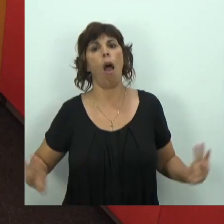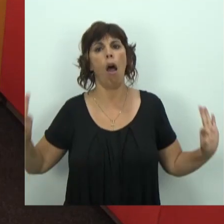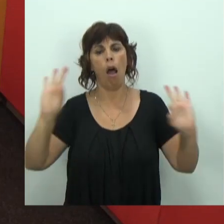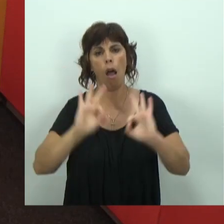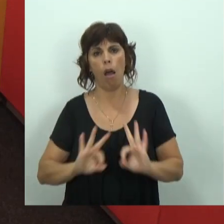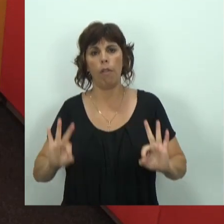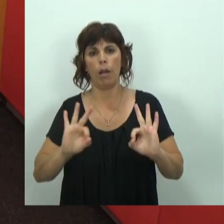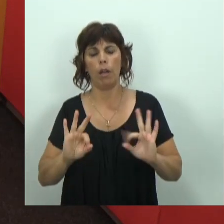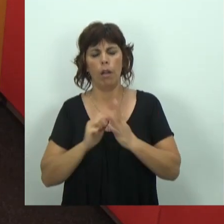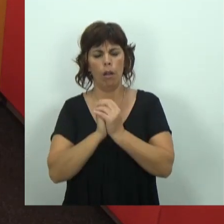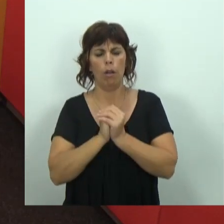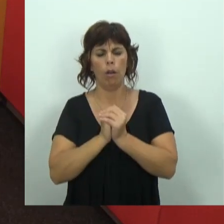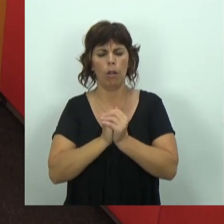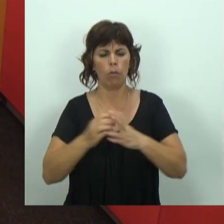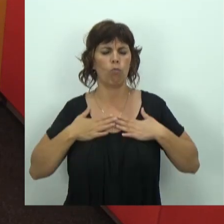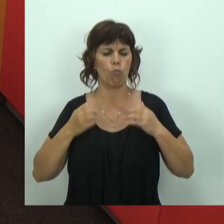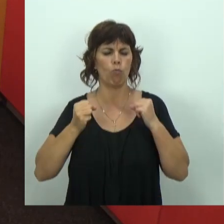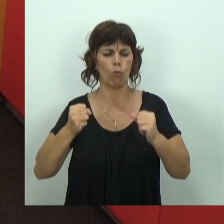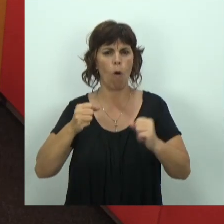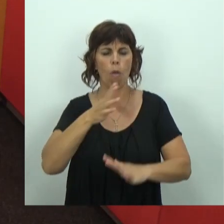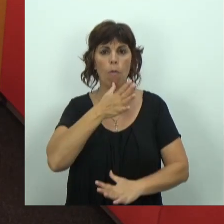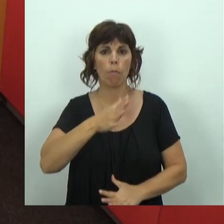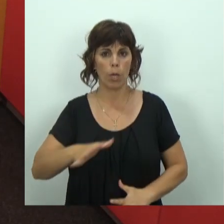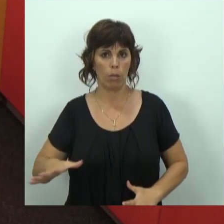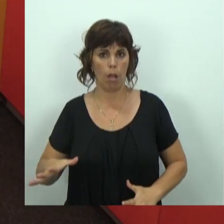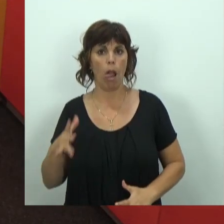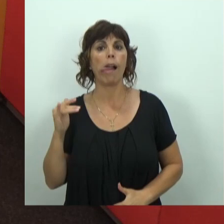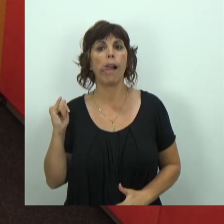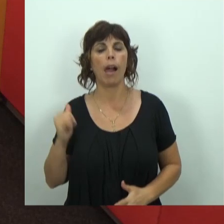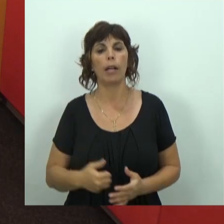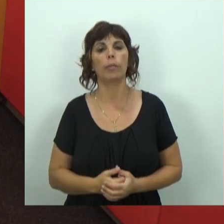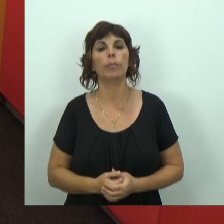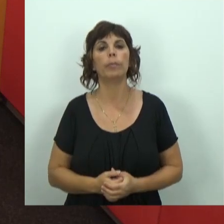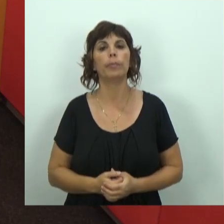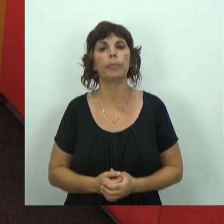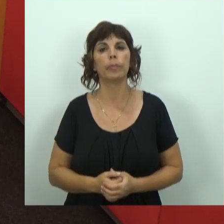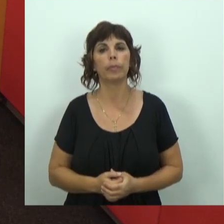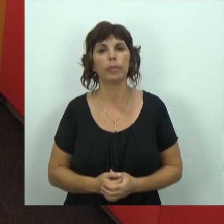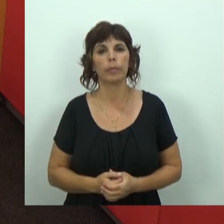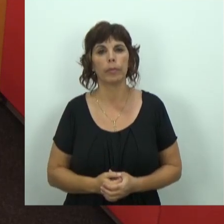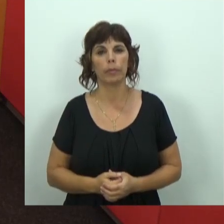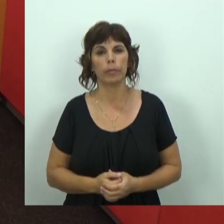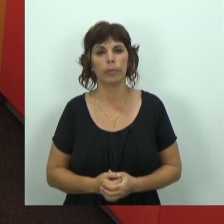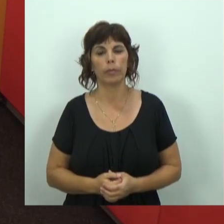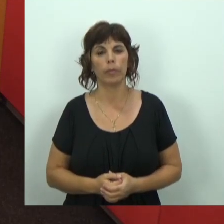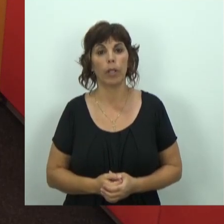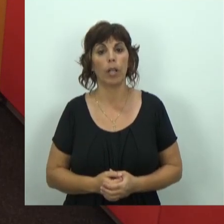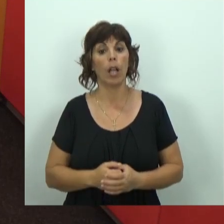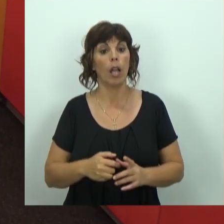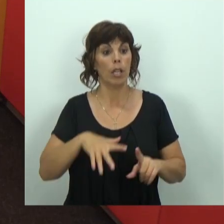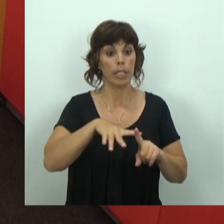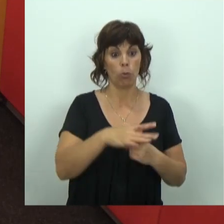oración tiene un poder impresionante. Pero la oración que cambia las